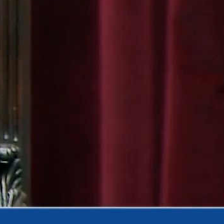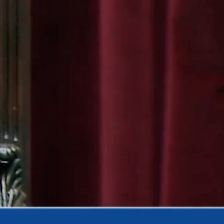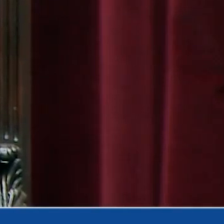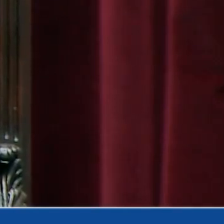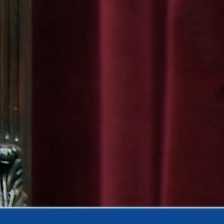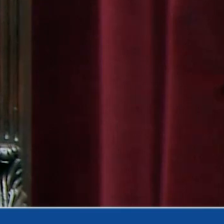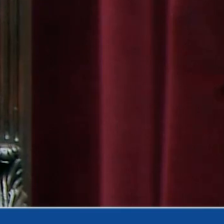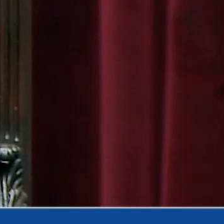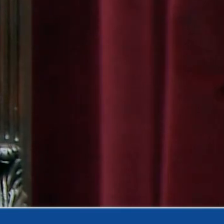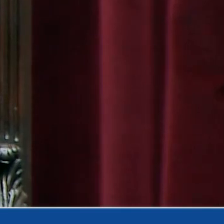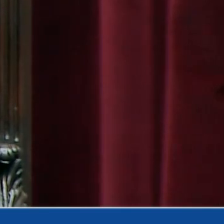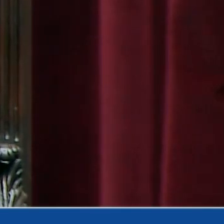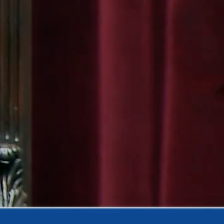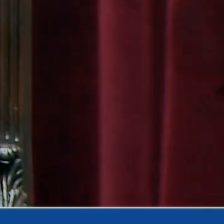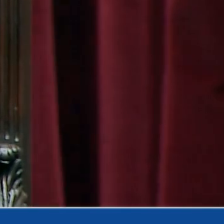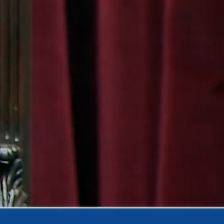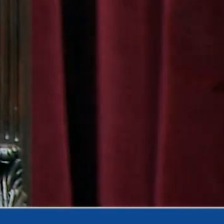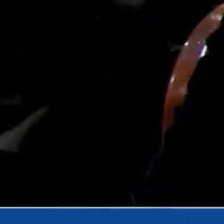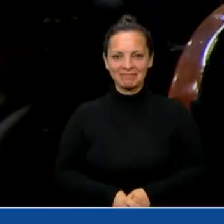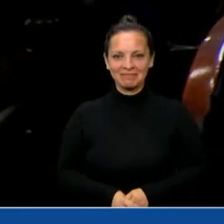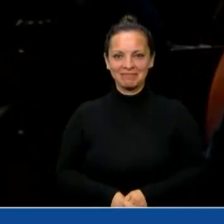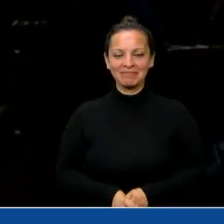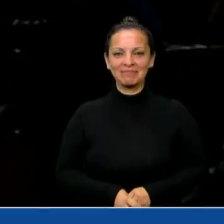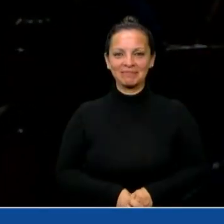última oradora.